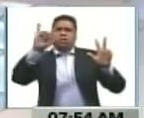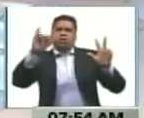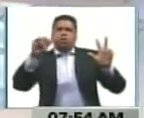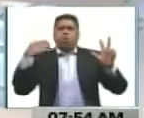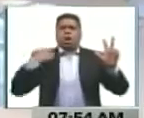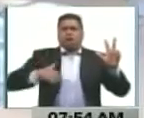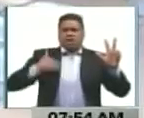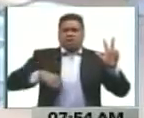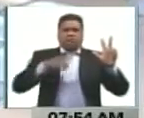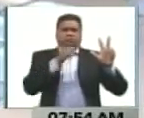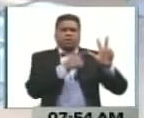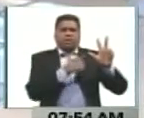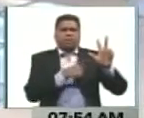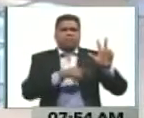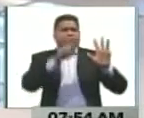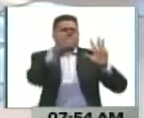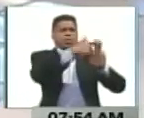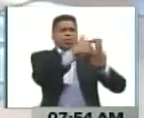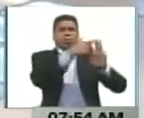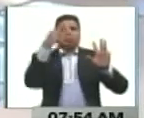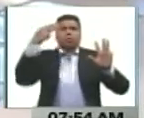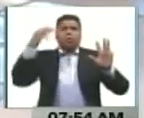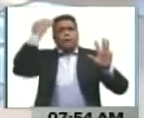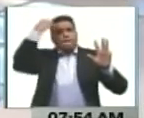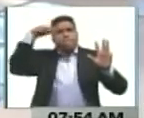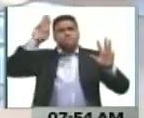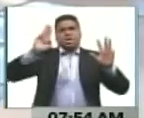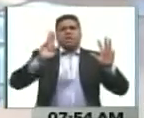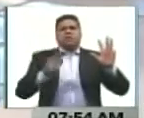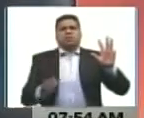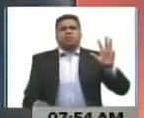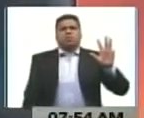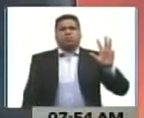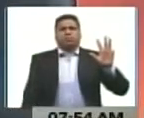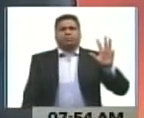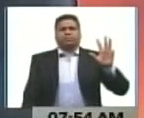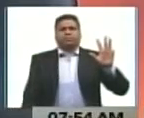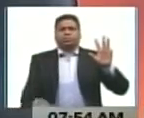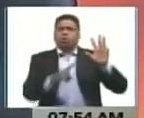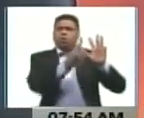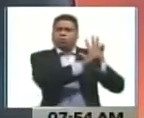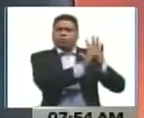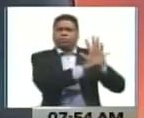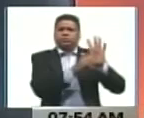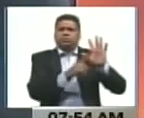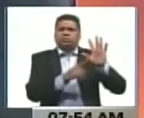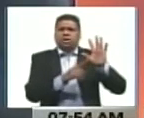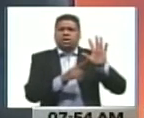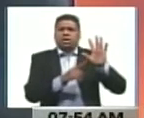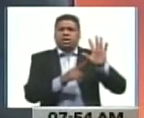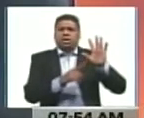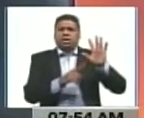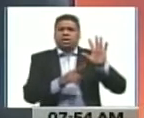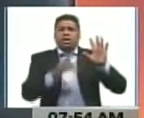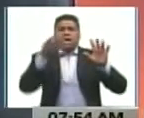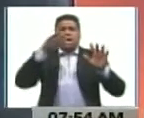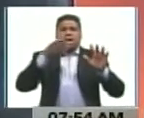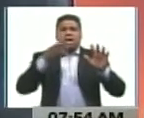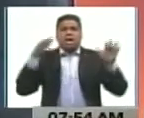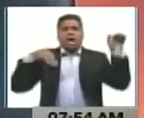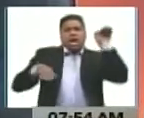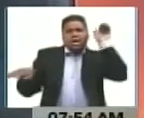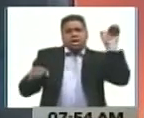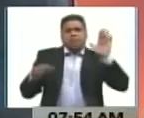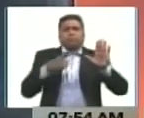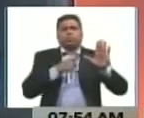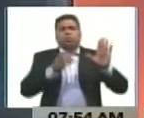de México, viene Samir Amin de Egipto, viene Israel Anaconda Gómez del País Vasco, viene Luis Hernández Navarro de